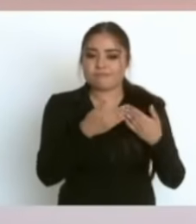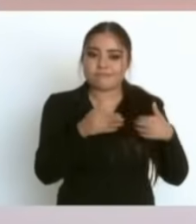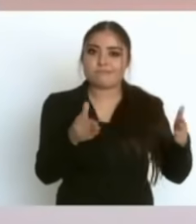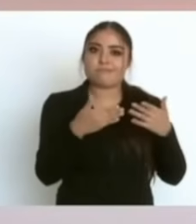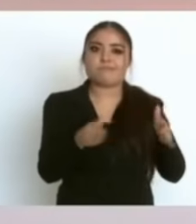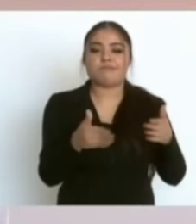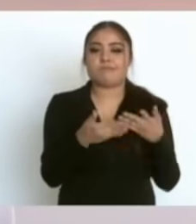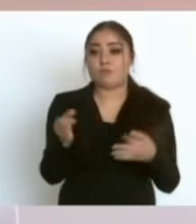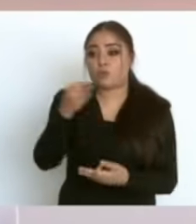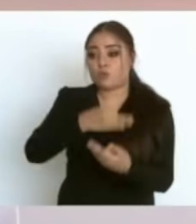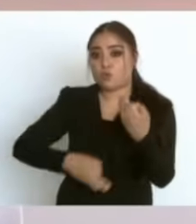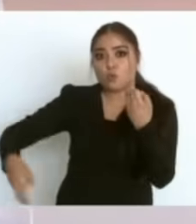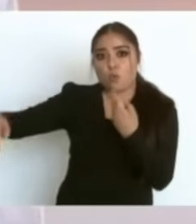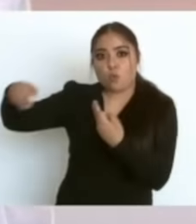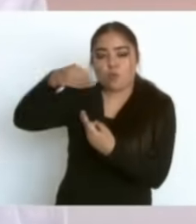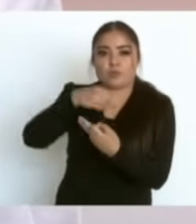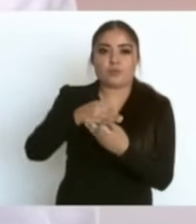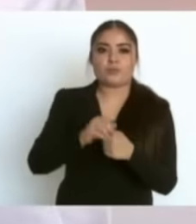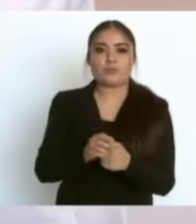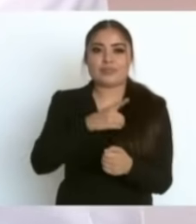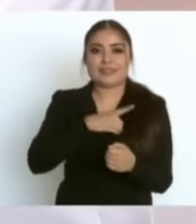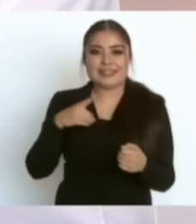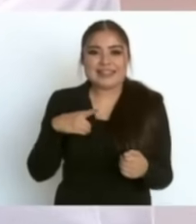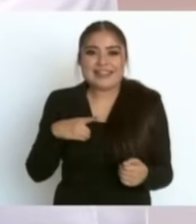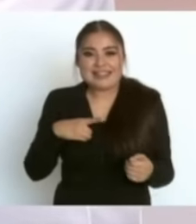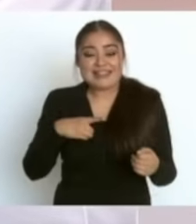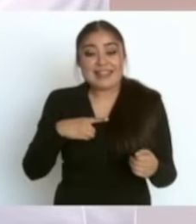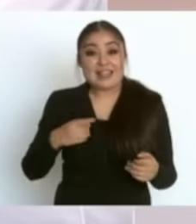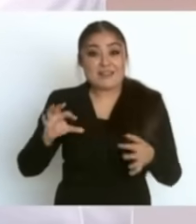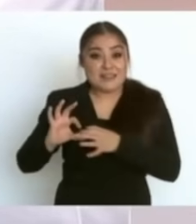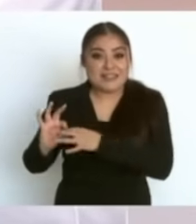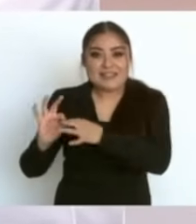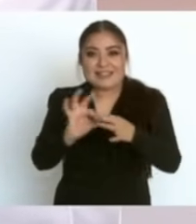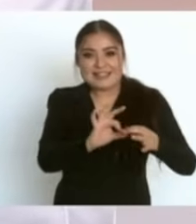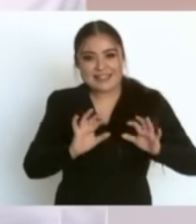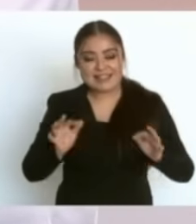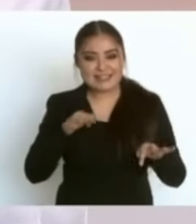que entre todos empujamos el elefante